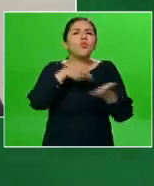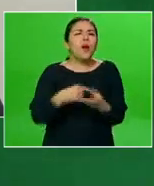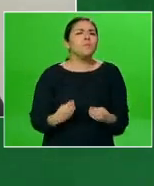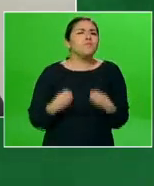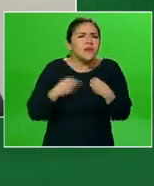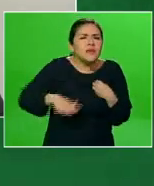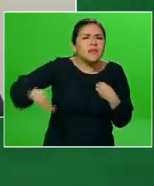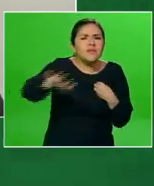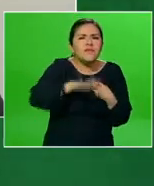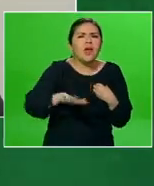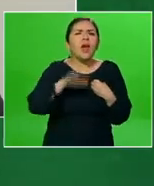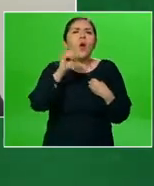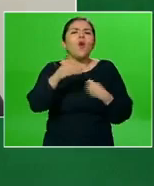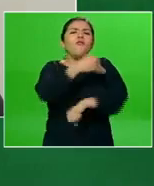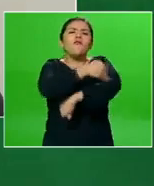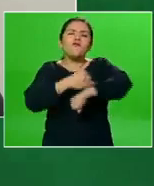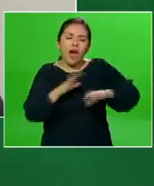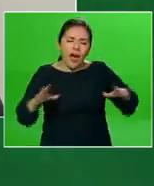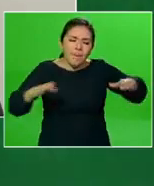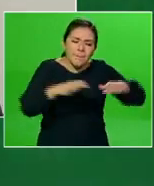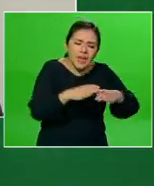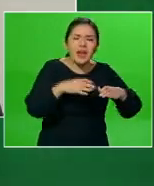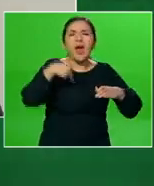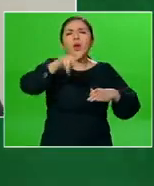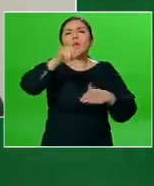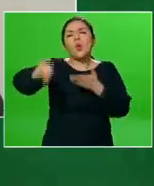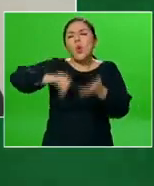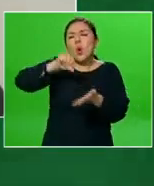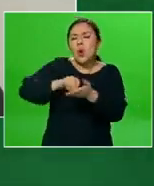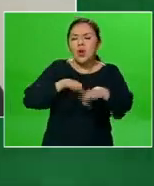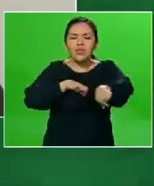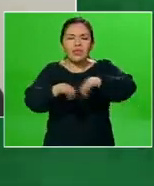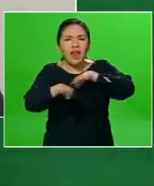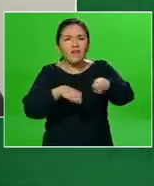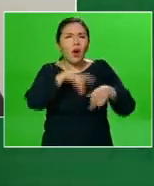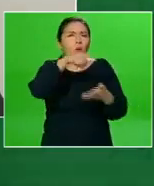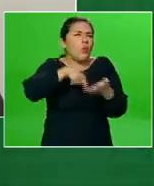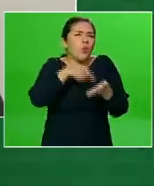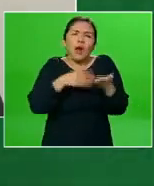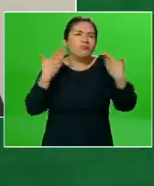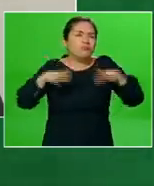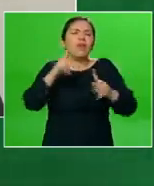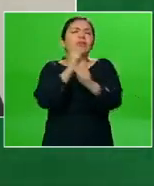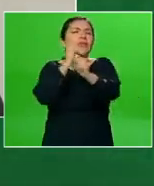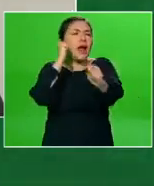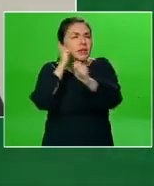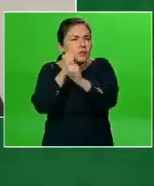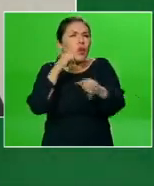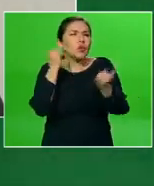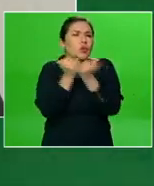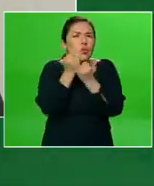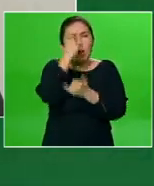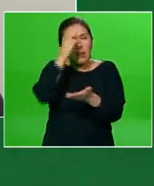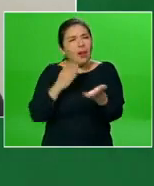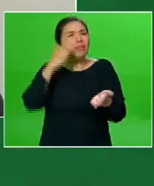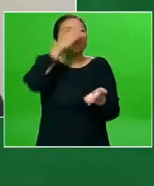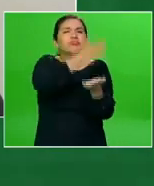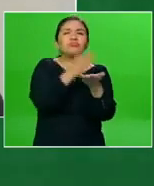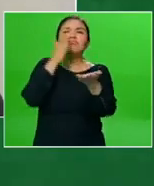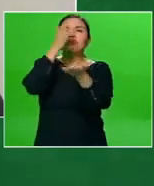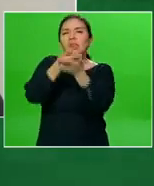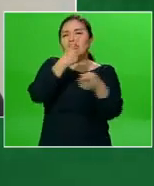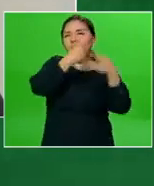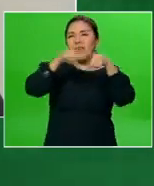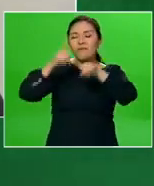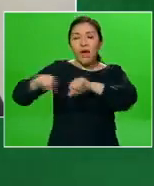en los contornos familiar en nuestra comunidad en nuestro trabajo a la hora que nos transportamos a nuestras diferentes actividades